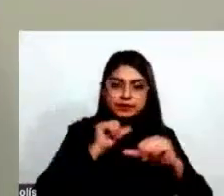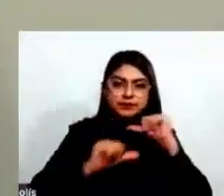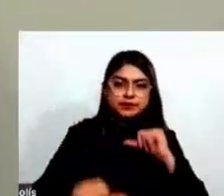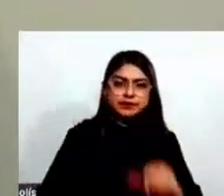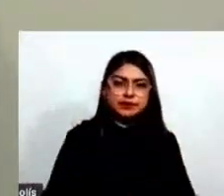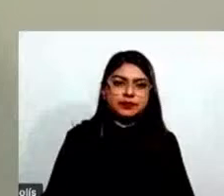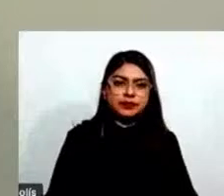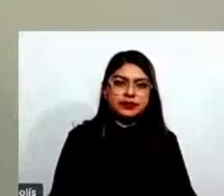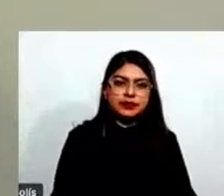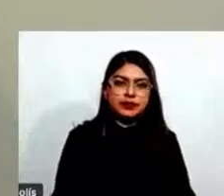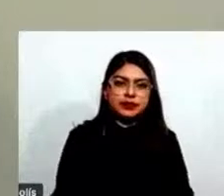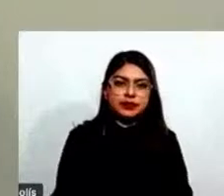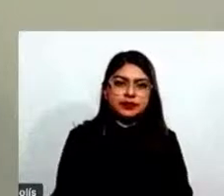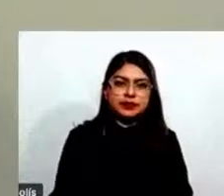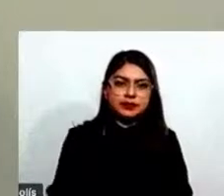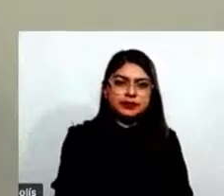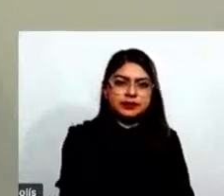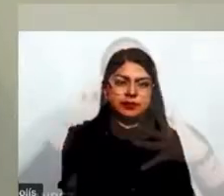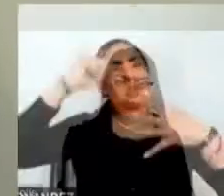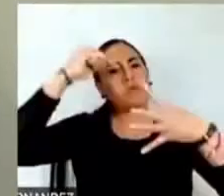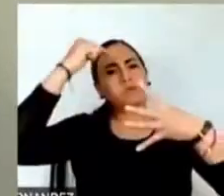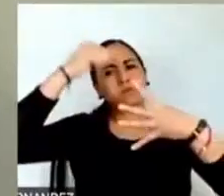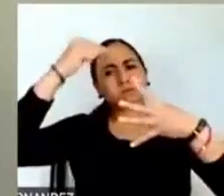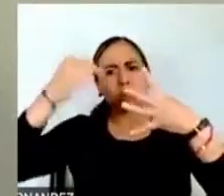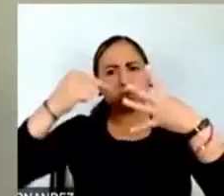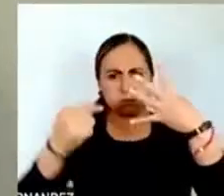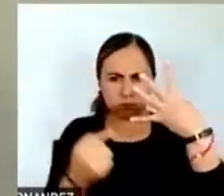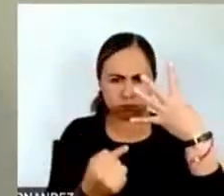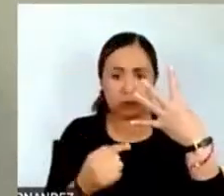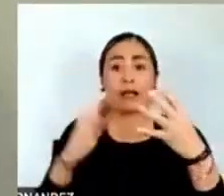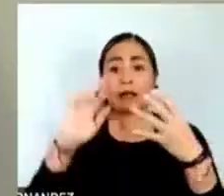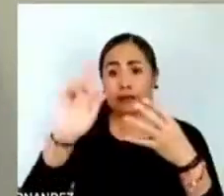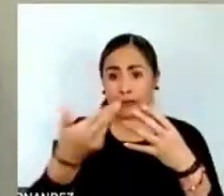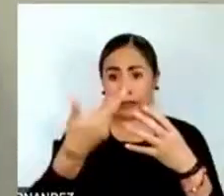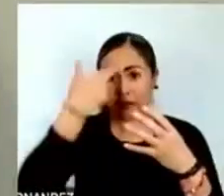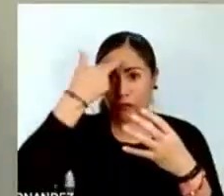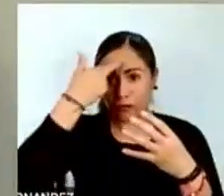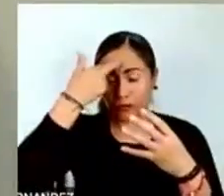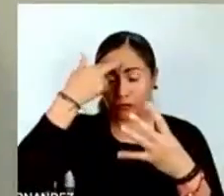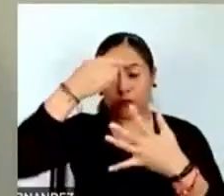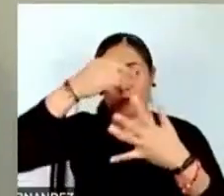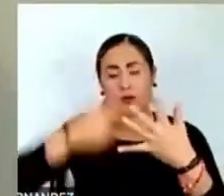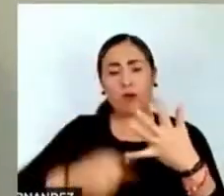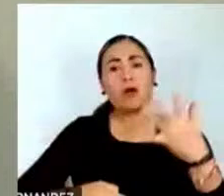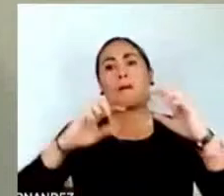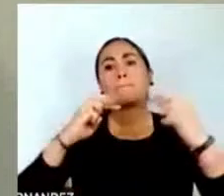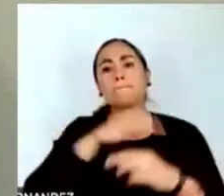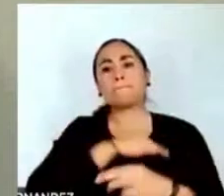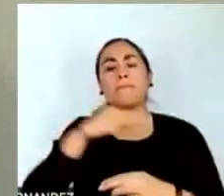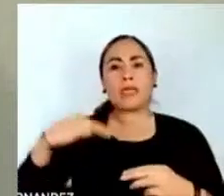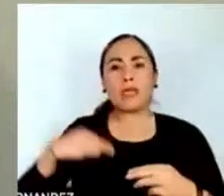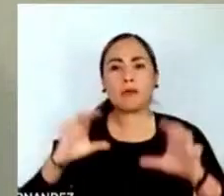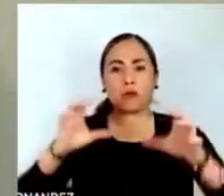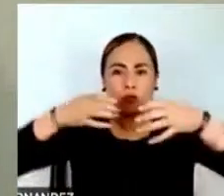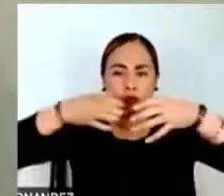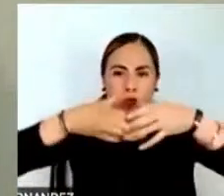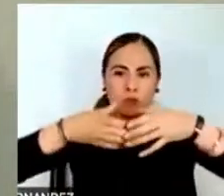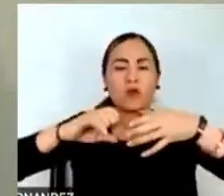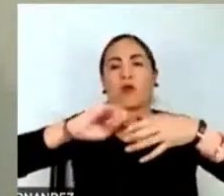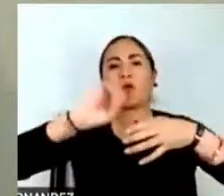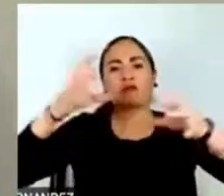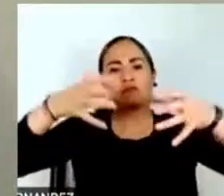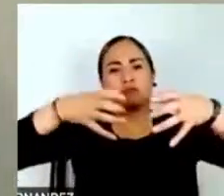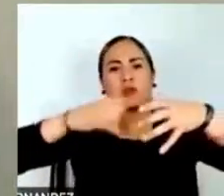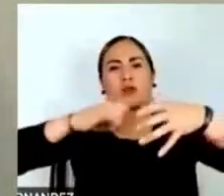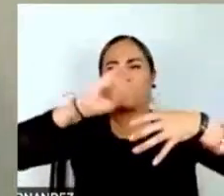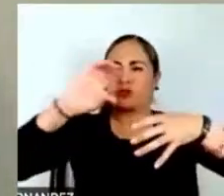matices. Recordemos, al final de cuentas, que los integrantes de la Judicatura, por el solo hecho de pertenecer a ella, se